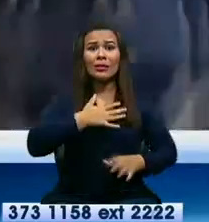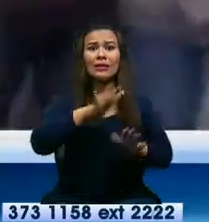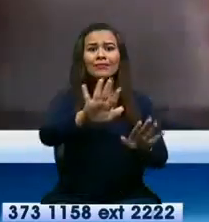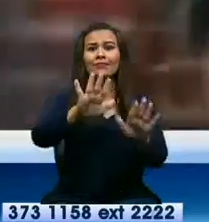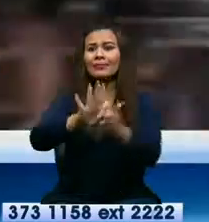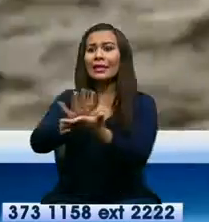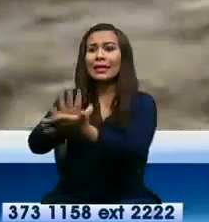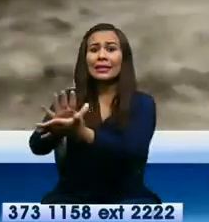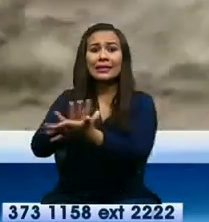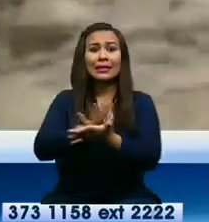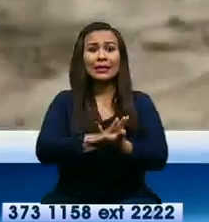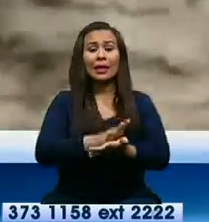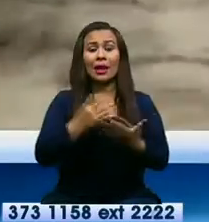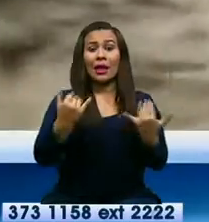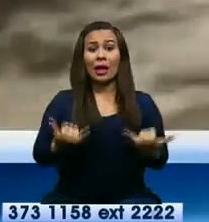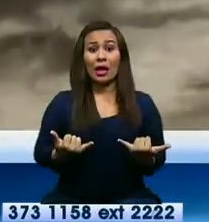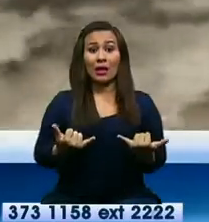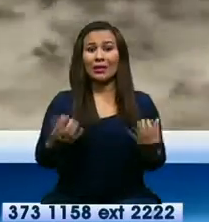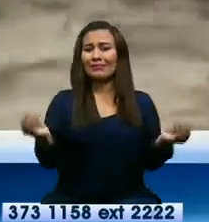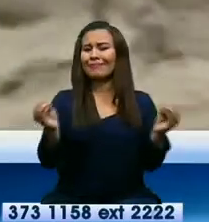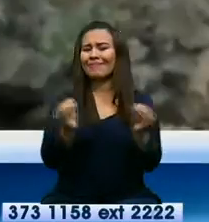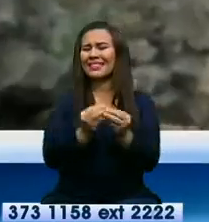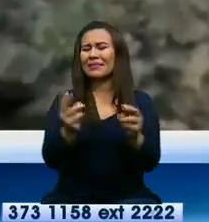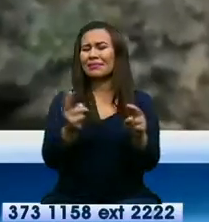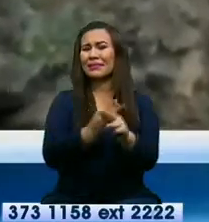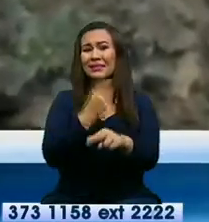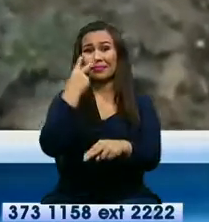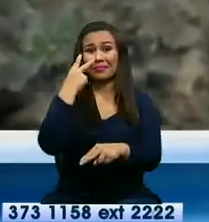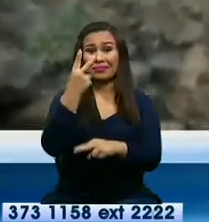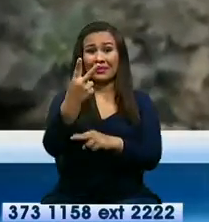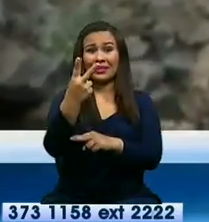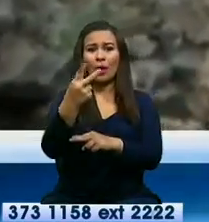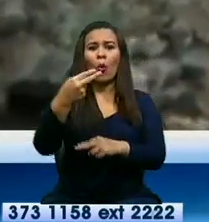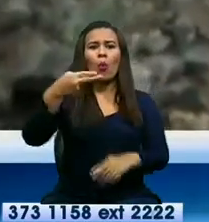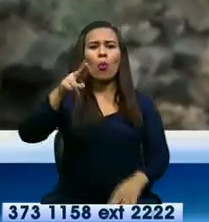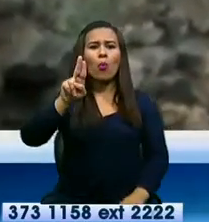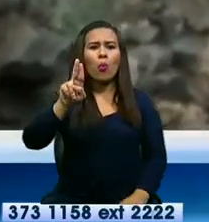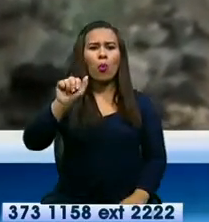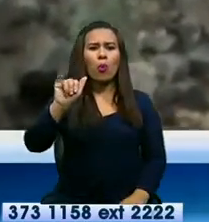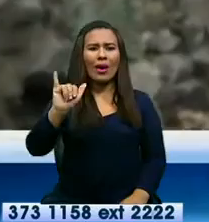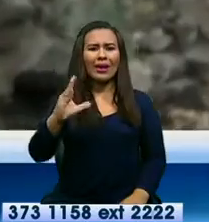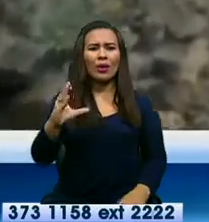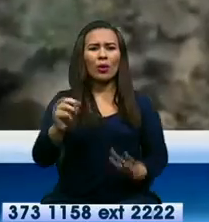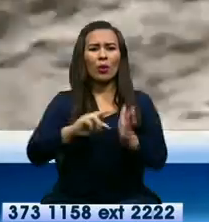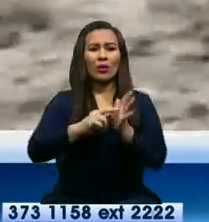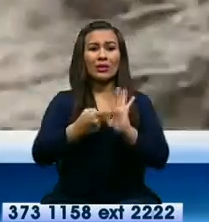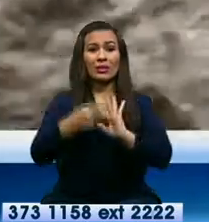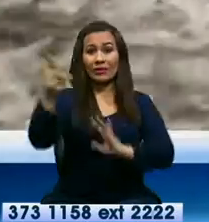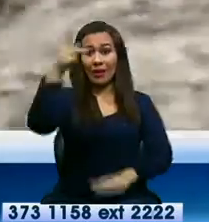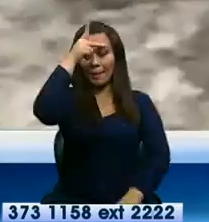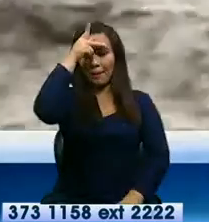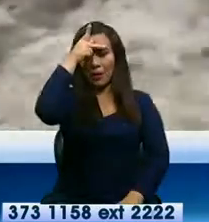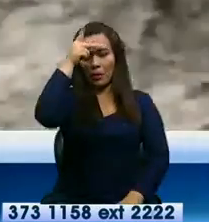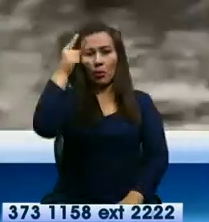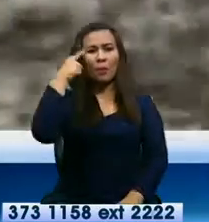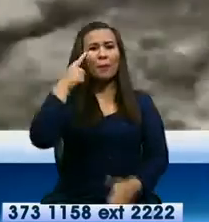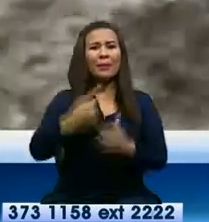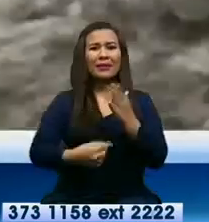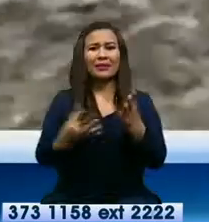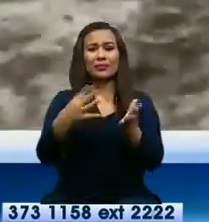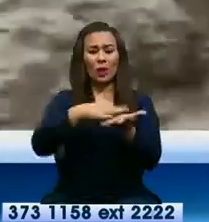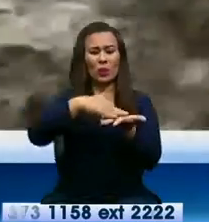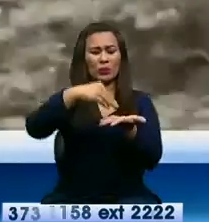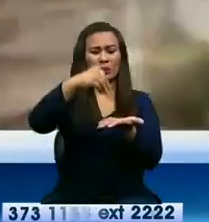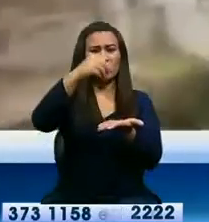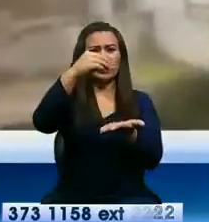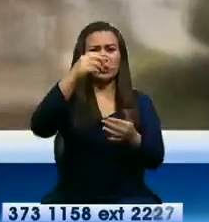tranquilidad. Lo que más destrozos genera son los llamados huaicos, término utilizado en Perú para nombrar a una masa de